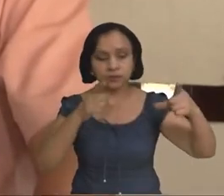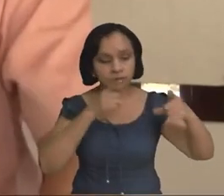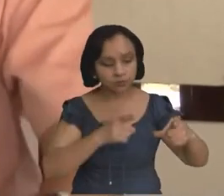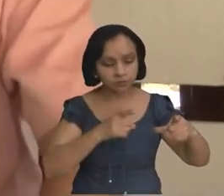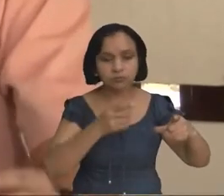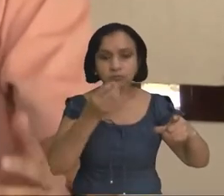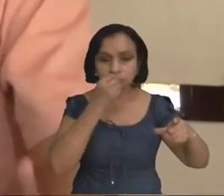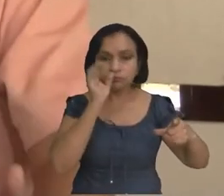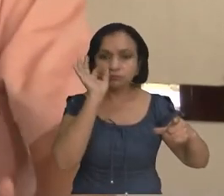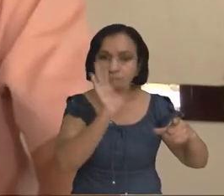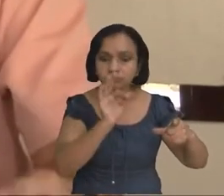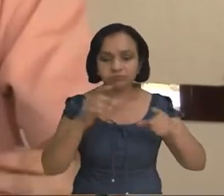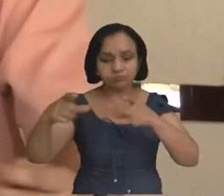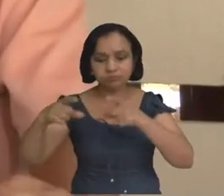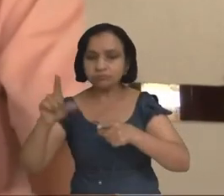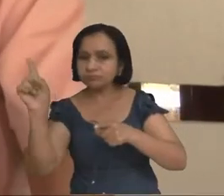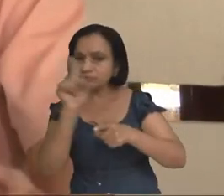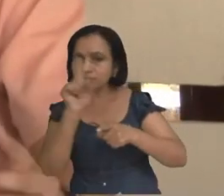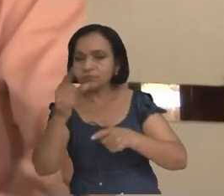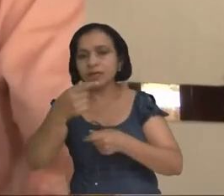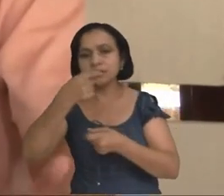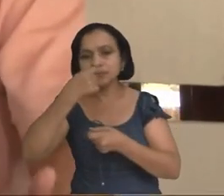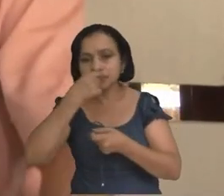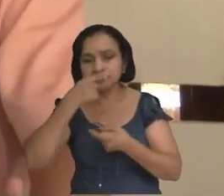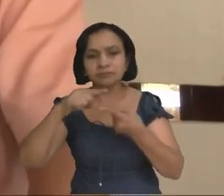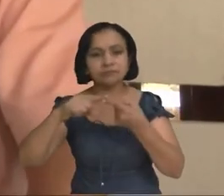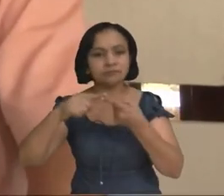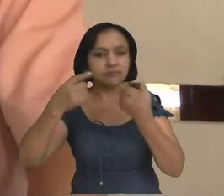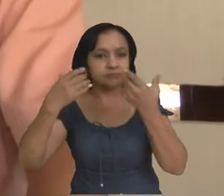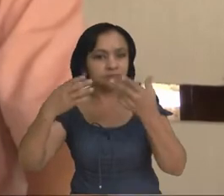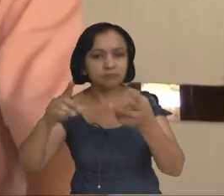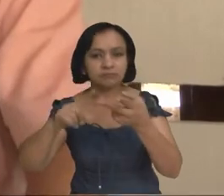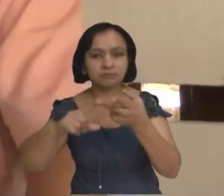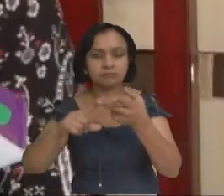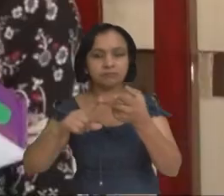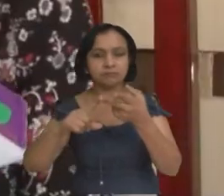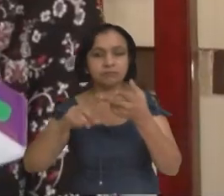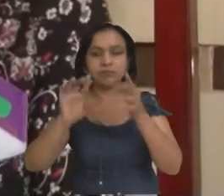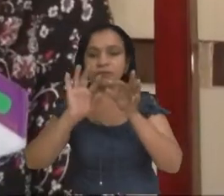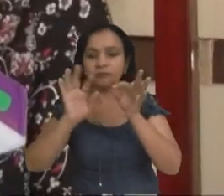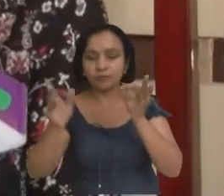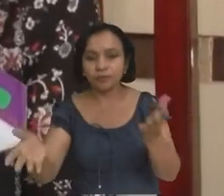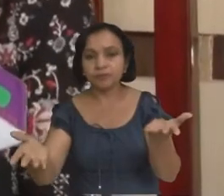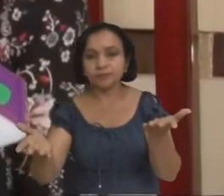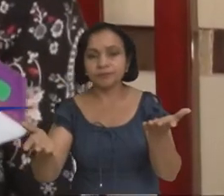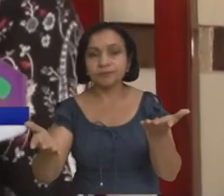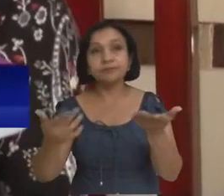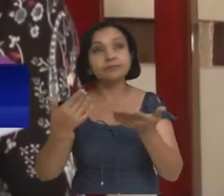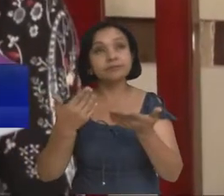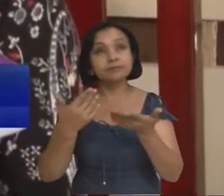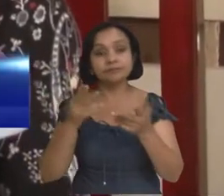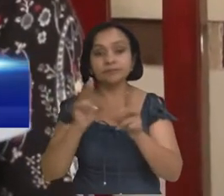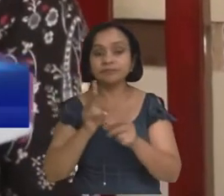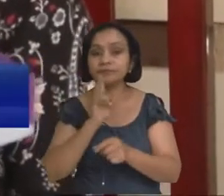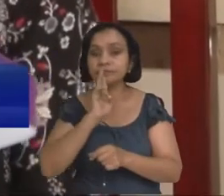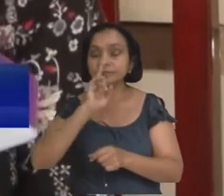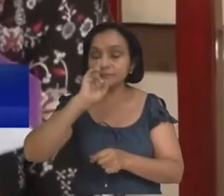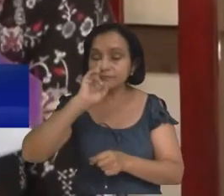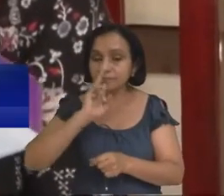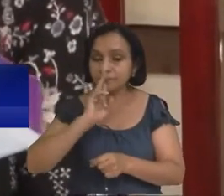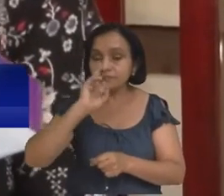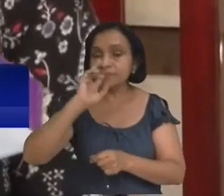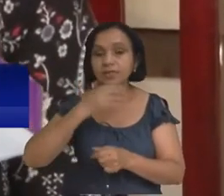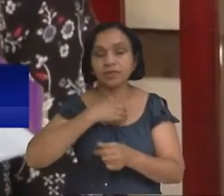debemos ponerle, si galleta, snack o bien llevar más fruta. Ofrezco vinos artesanales